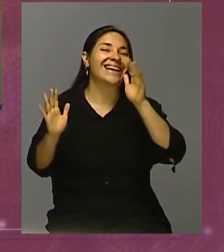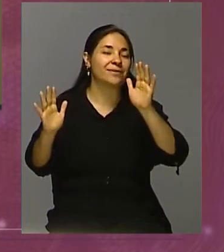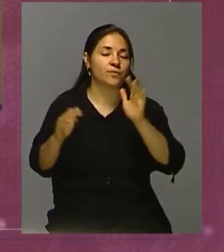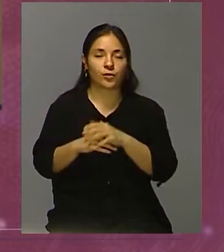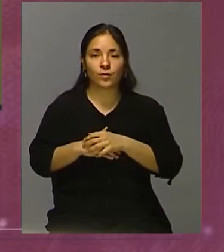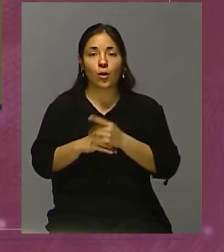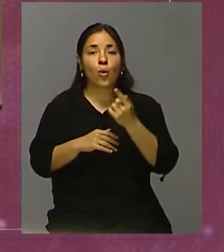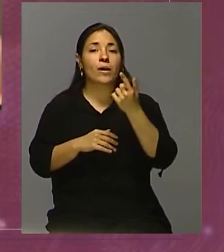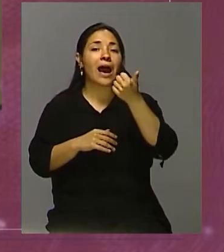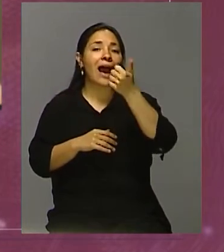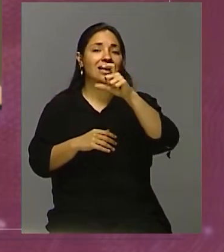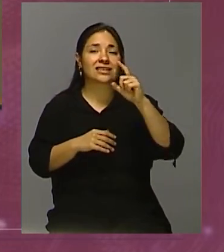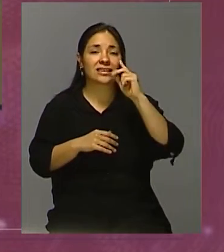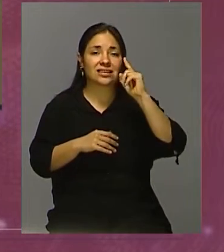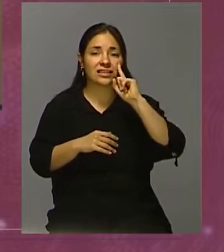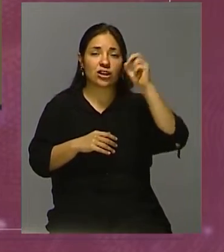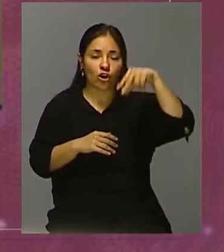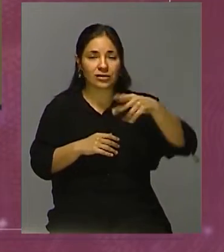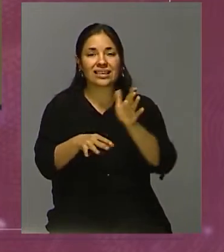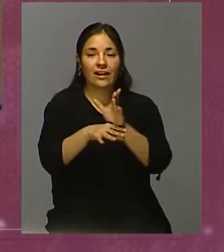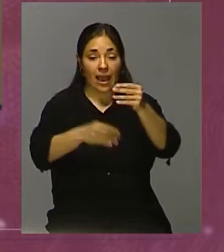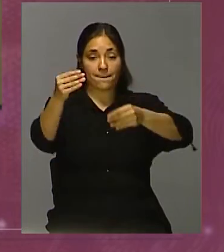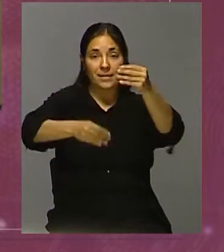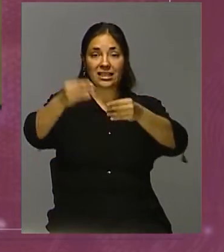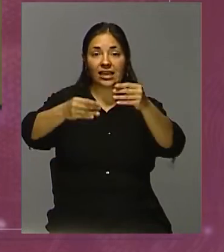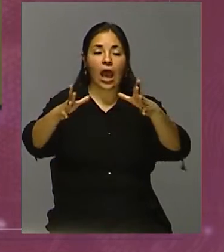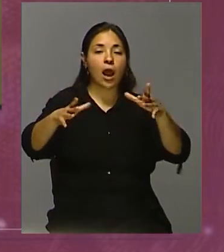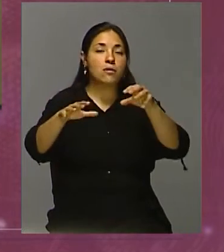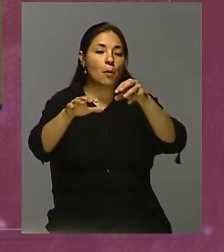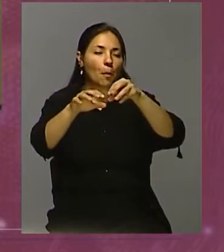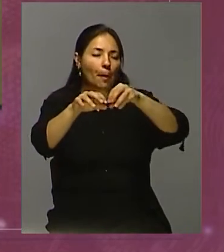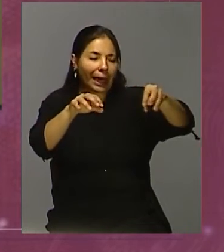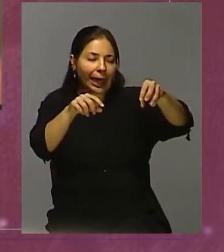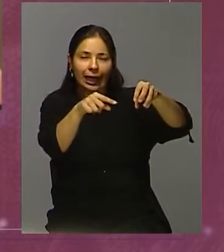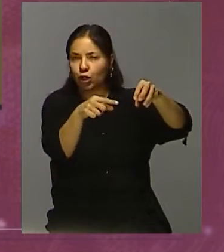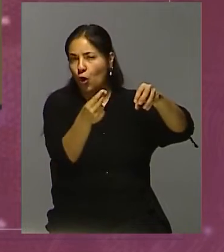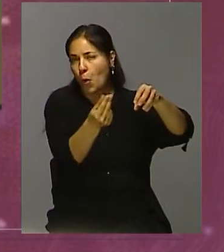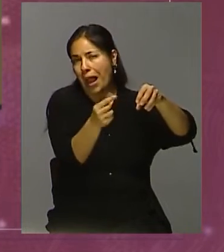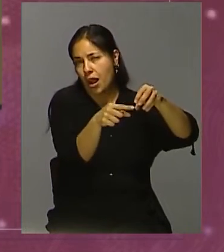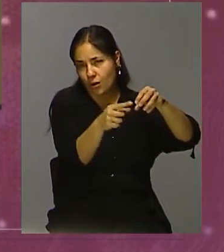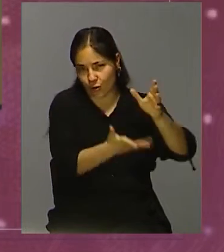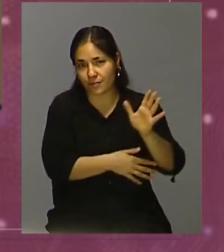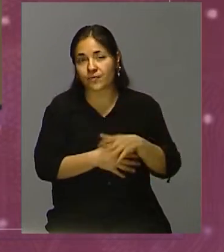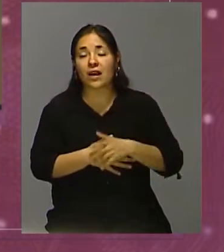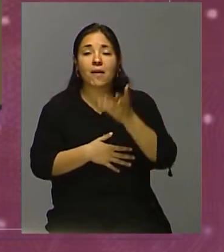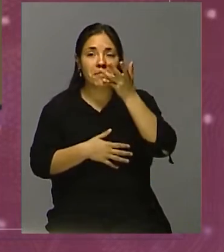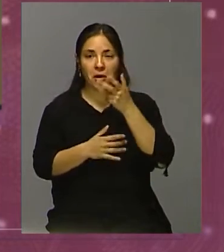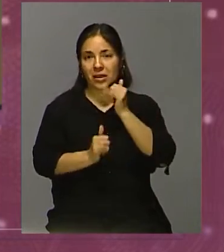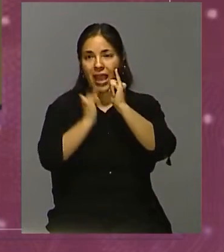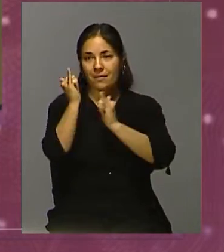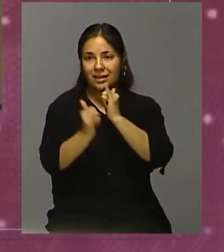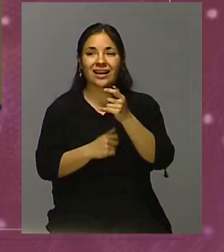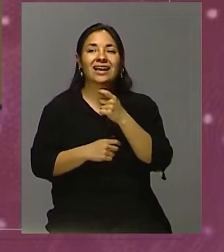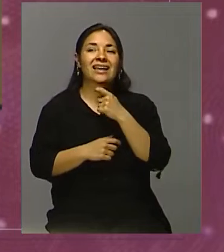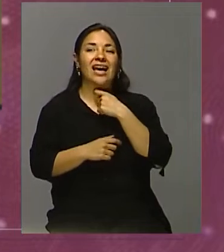una acción es una pequeña parte de una empresa. Quizás yo a veces me gusta, y lo digo muchas veces en los videos, yo trato de ser lo más